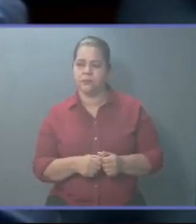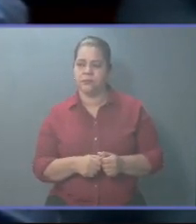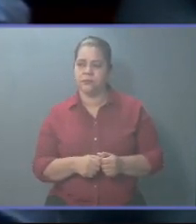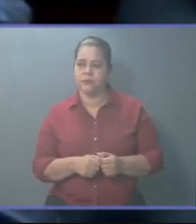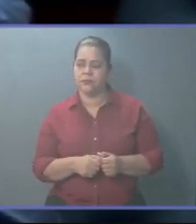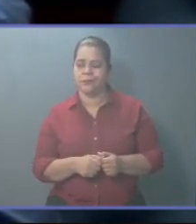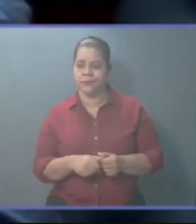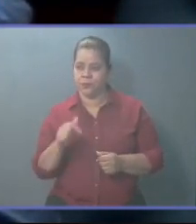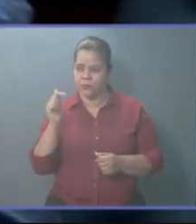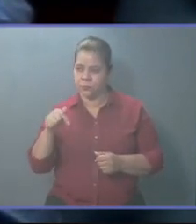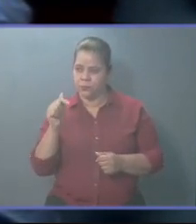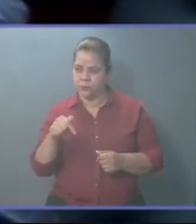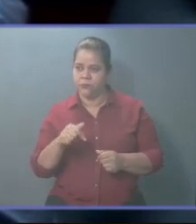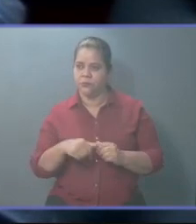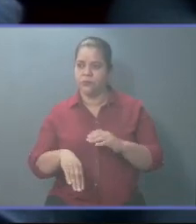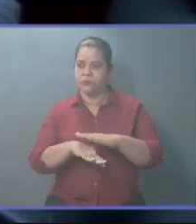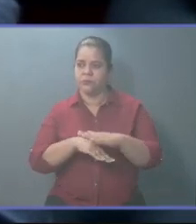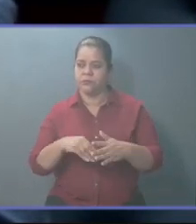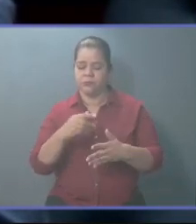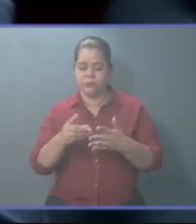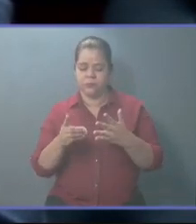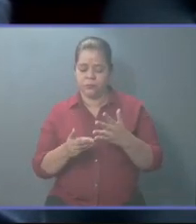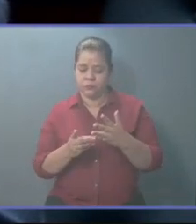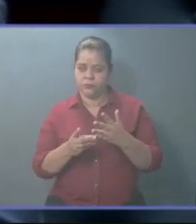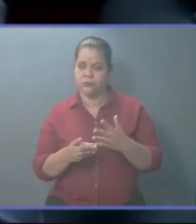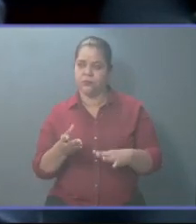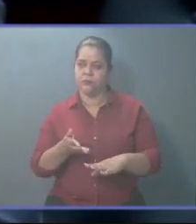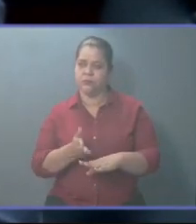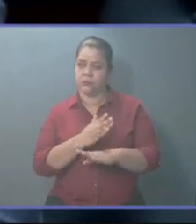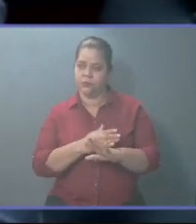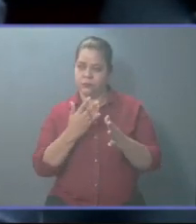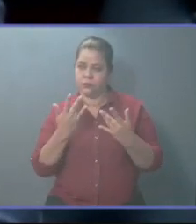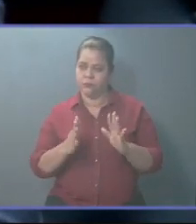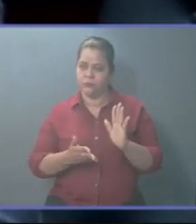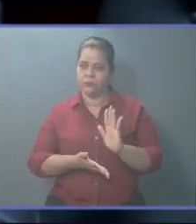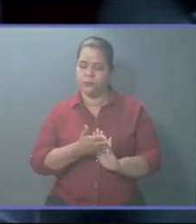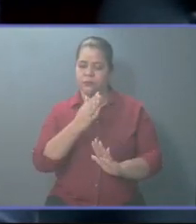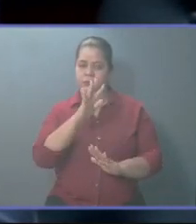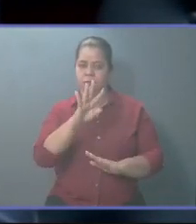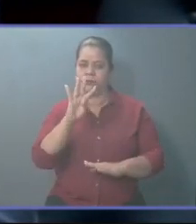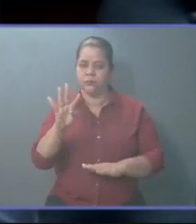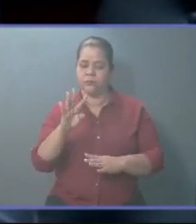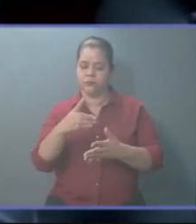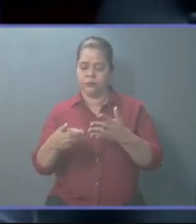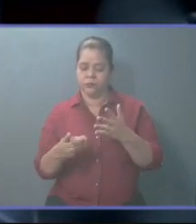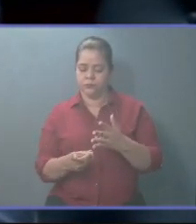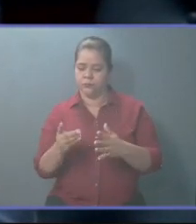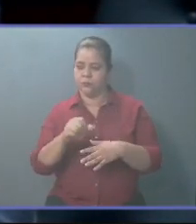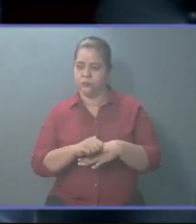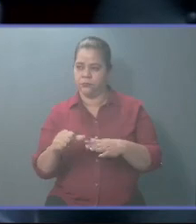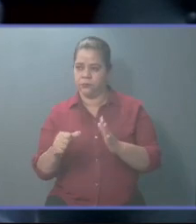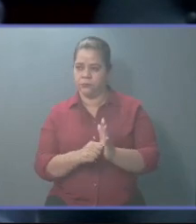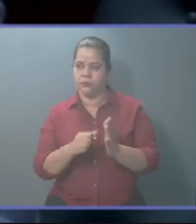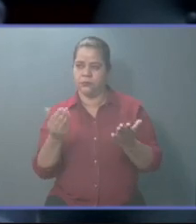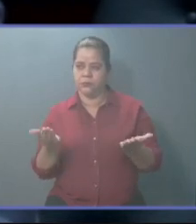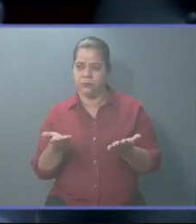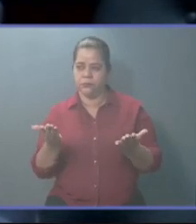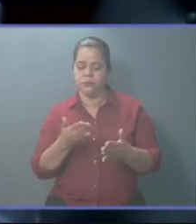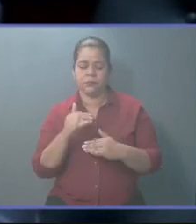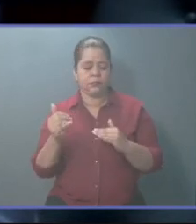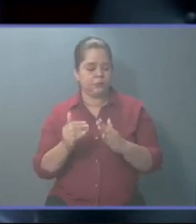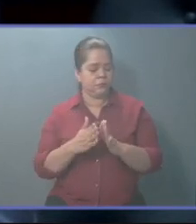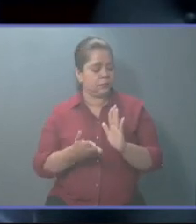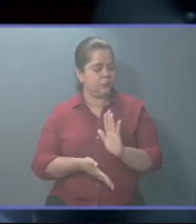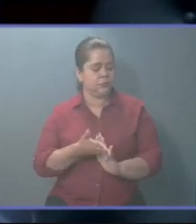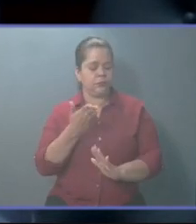en ese mar de decretos que hubo que dar. Hemos proveído más de 54 decretos legislativos, además de los recursos que se han